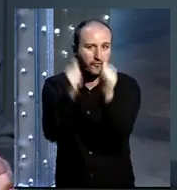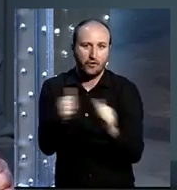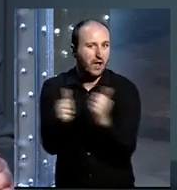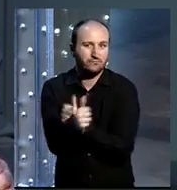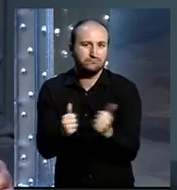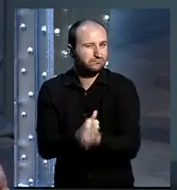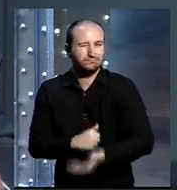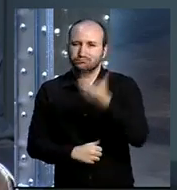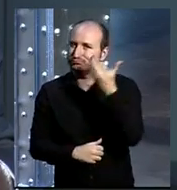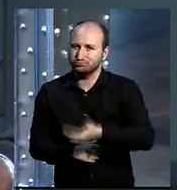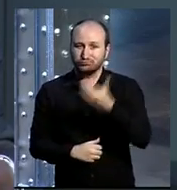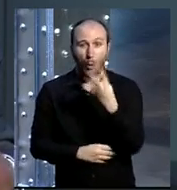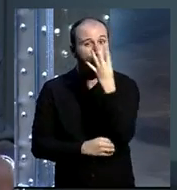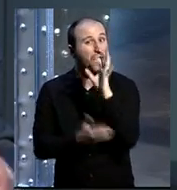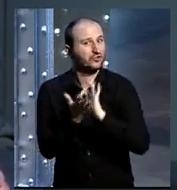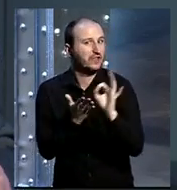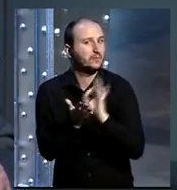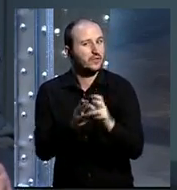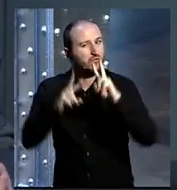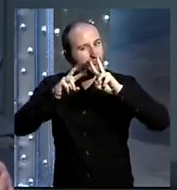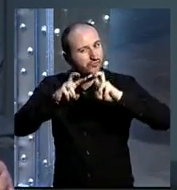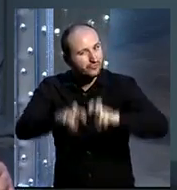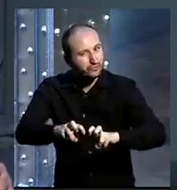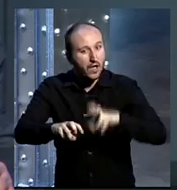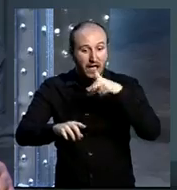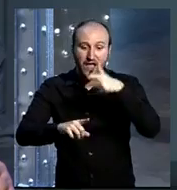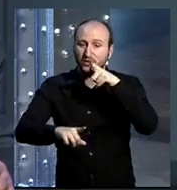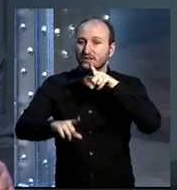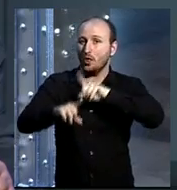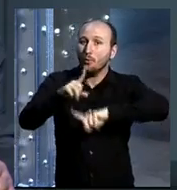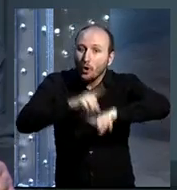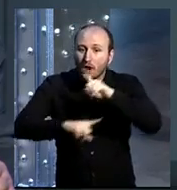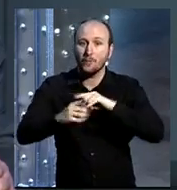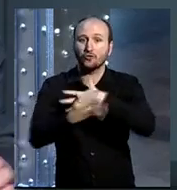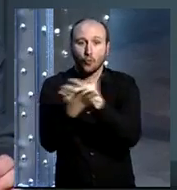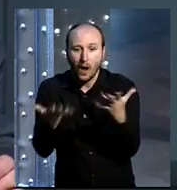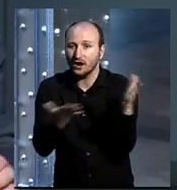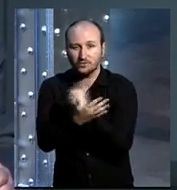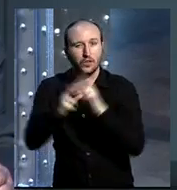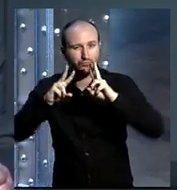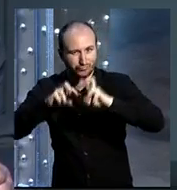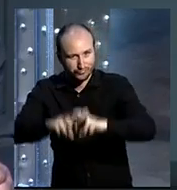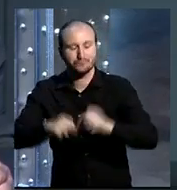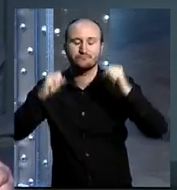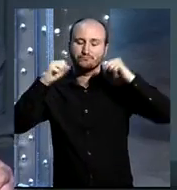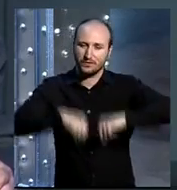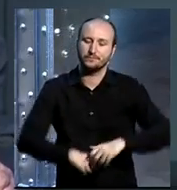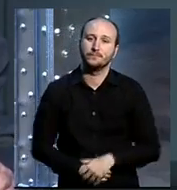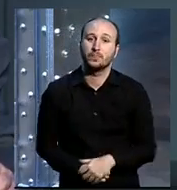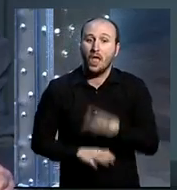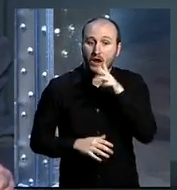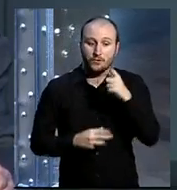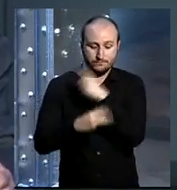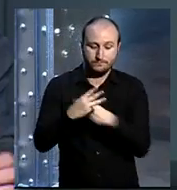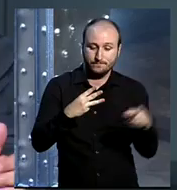grandes tipos de servicios, en donde se ve la problemática que significa para esto, ¿no? A ver, empezando por el marco